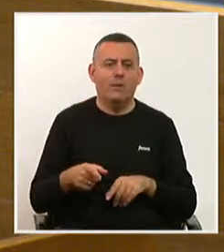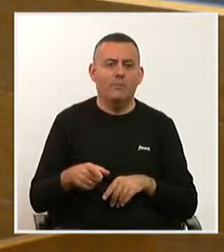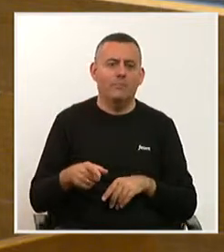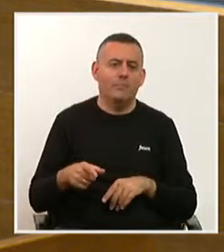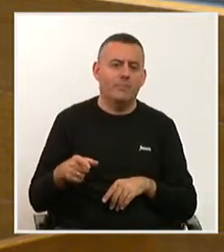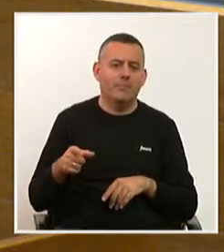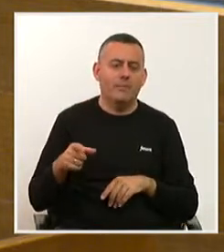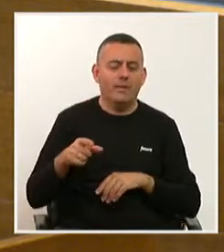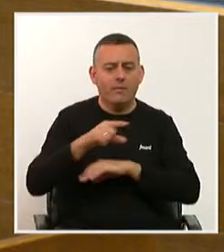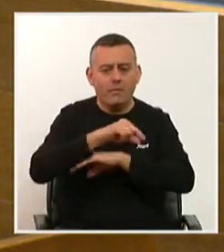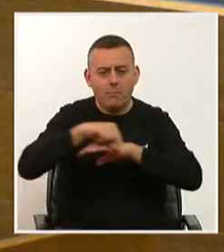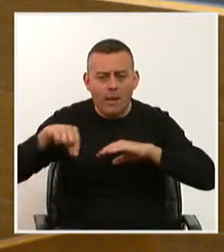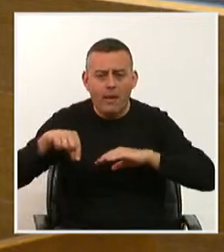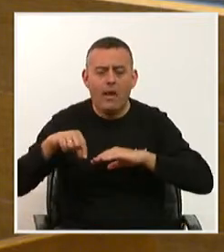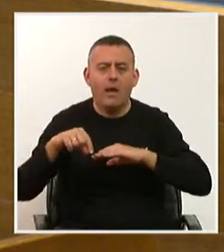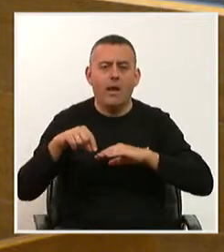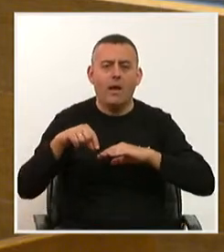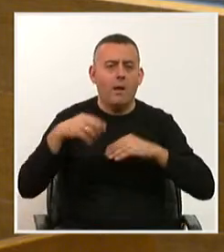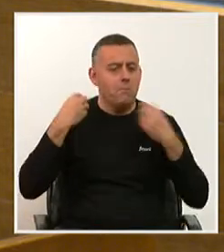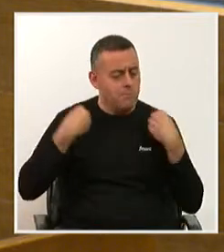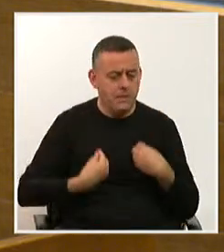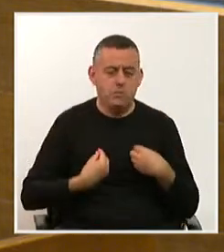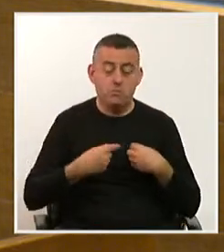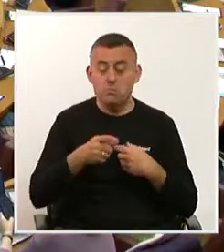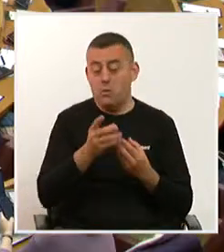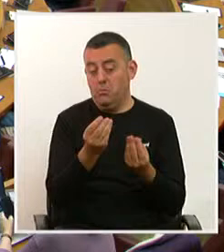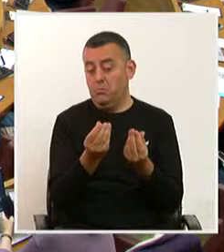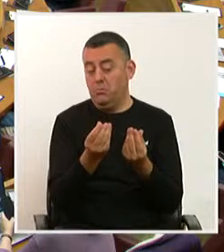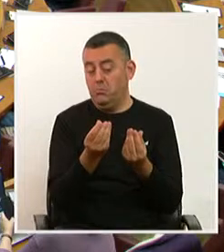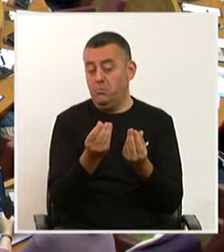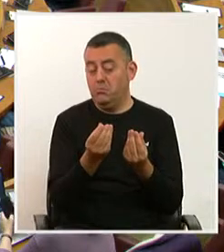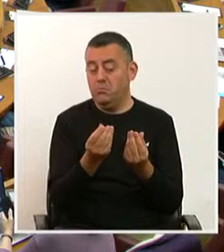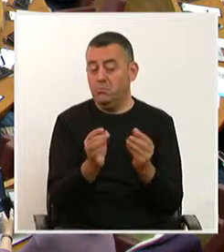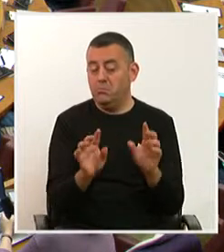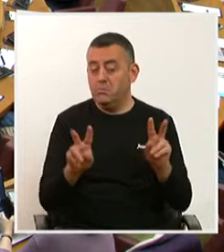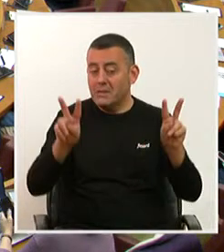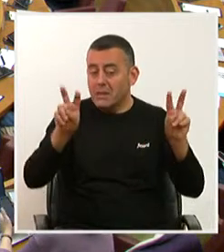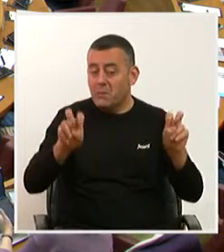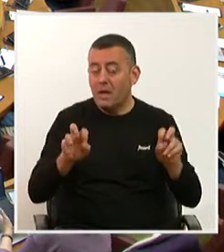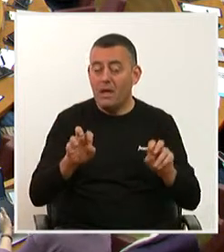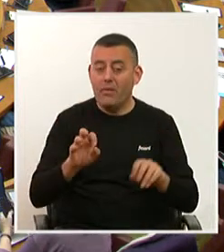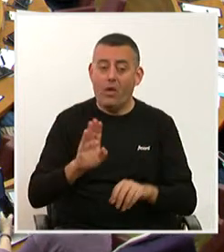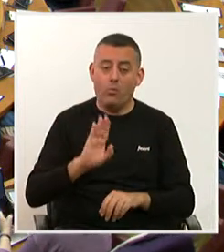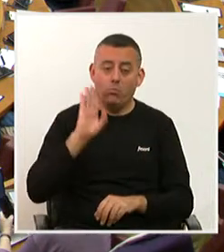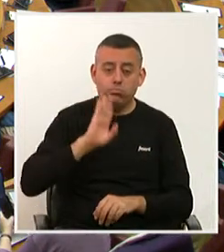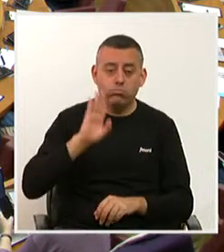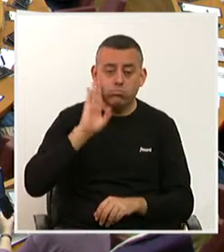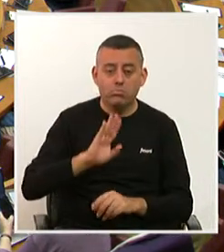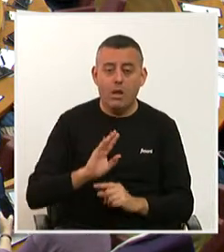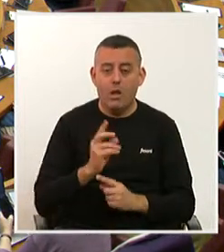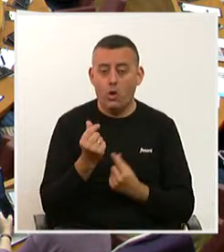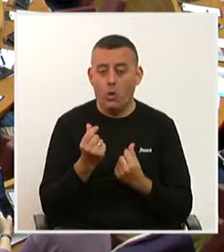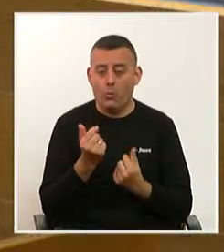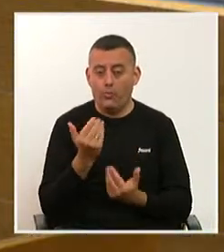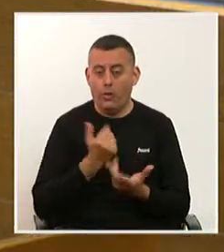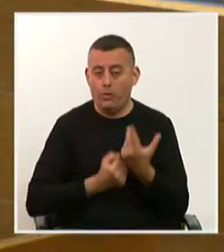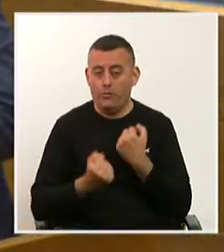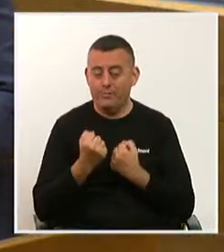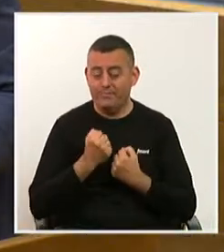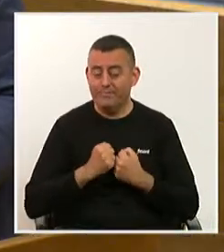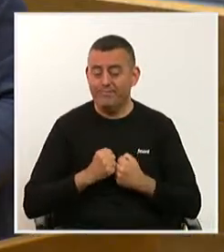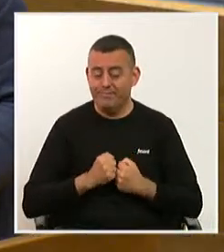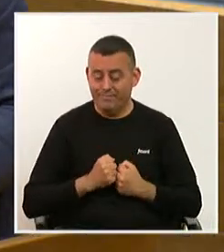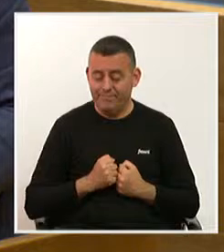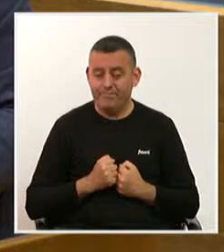va a venir que a corrupción Por qué es así porque es así y